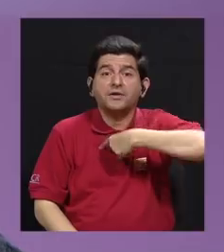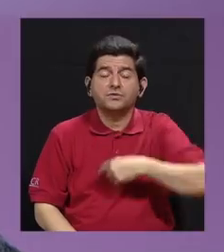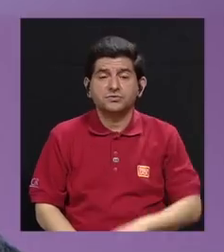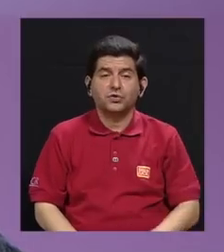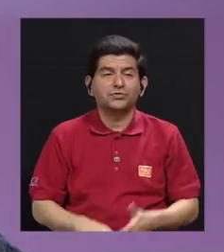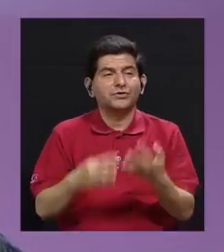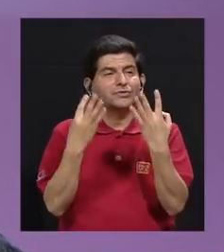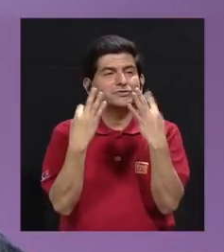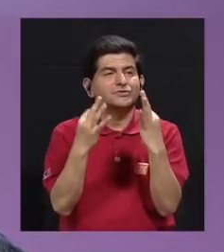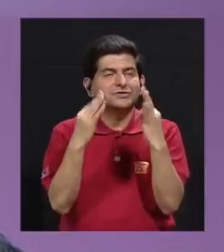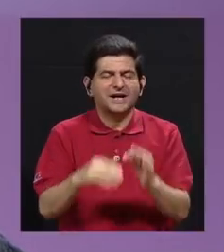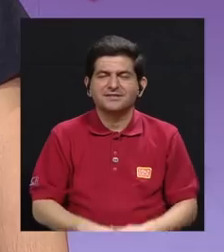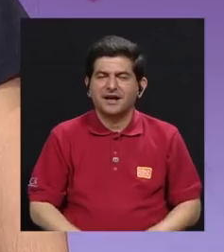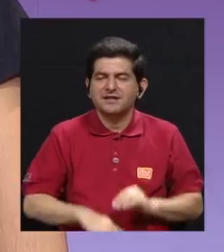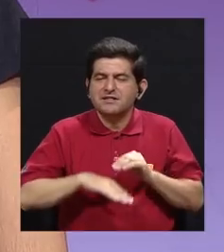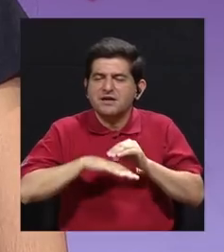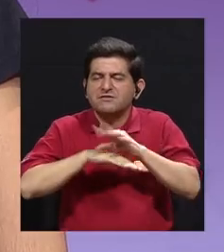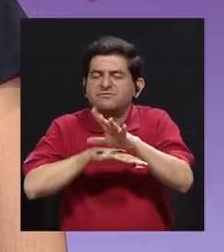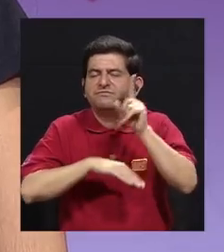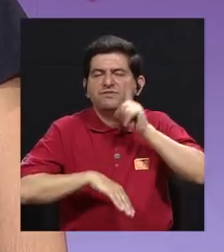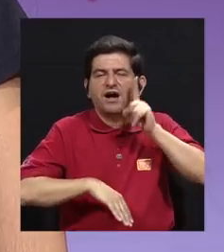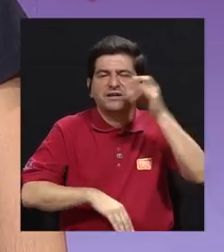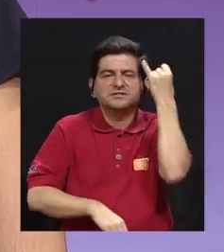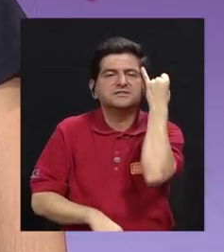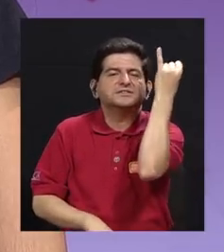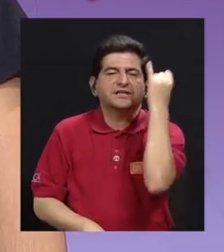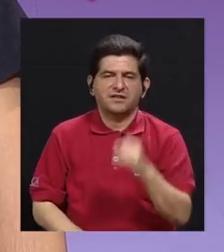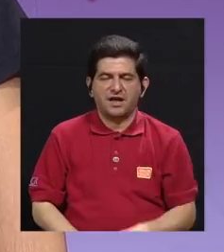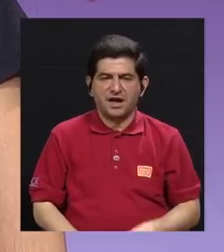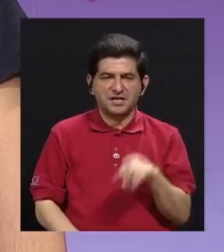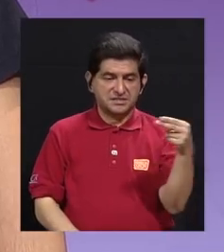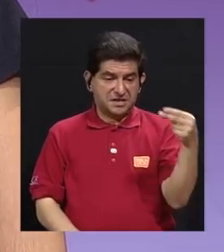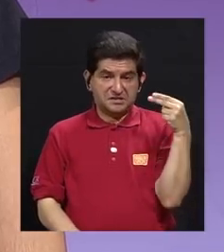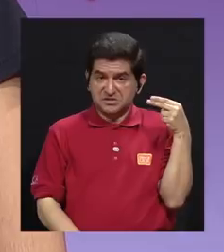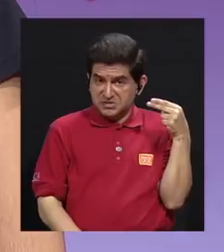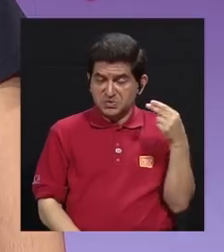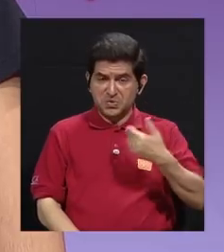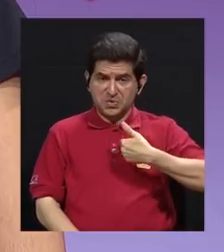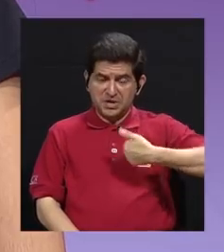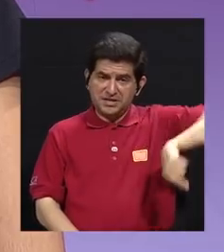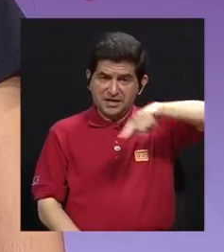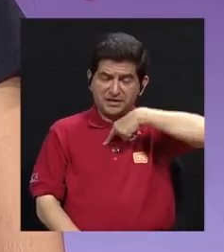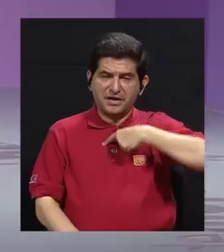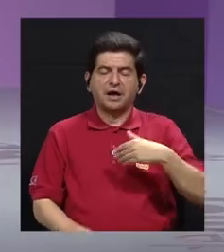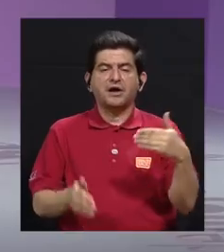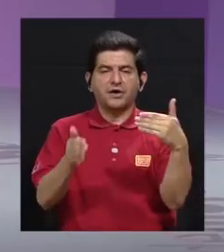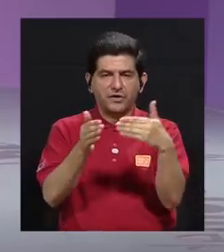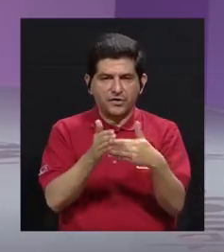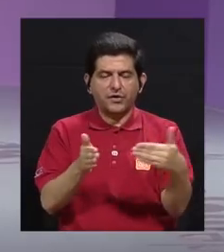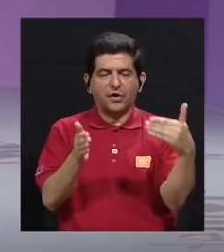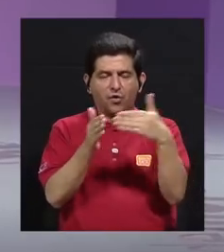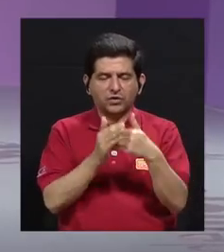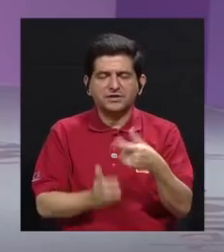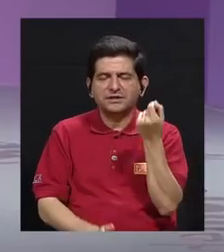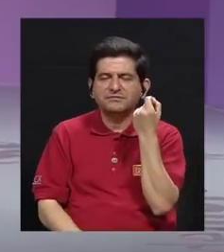nos ha metido, digamos, tanta falsedad en cuanto a la historia que tenemos todavía